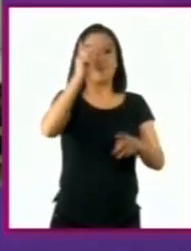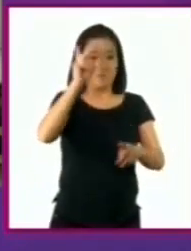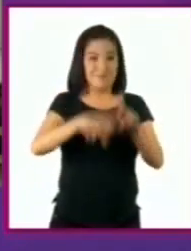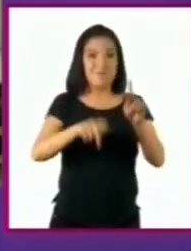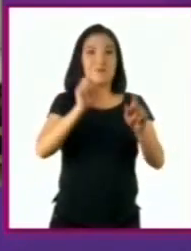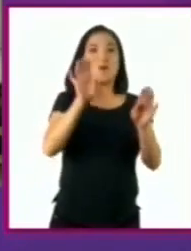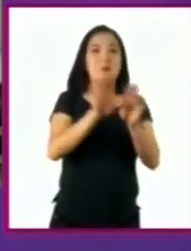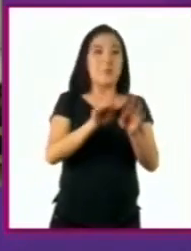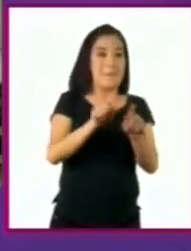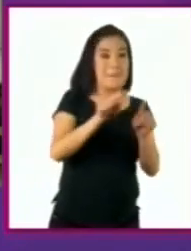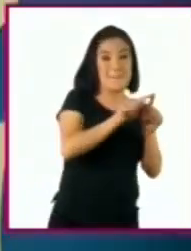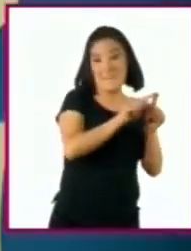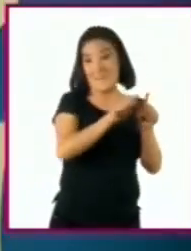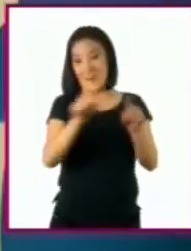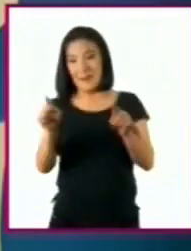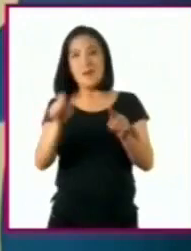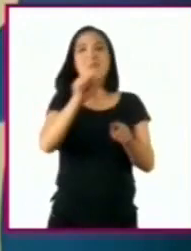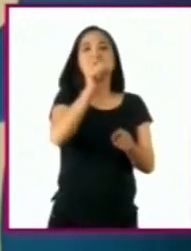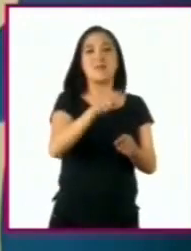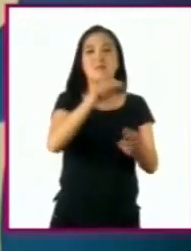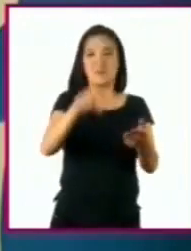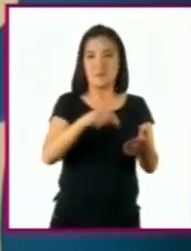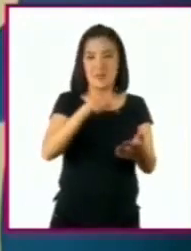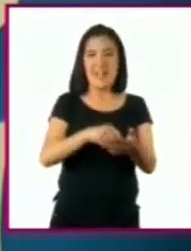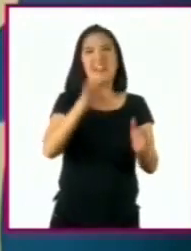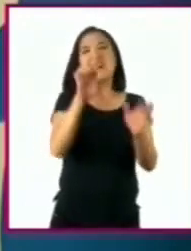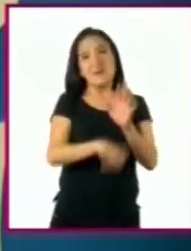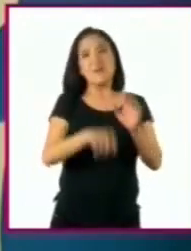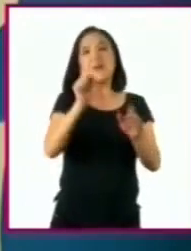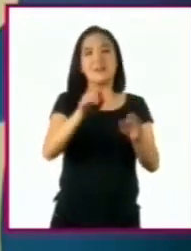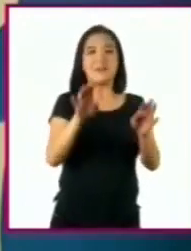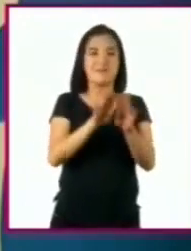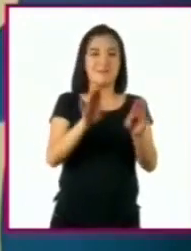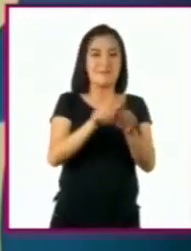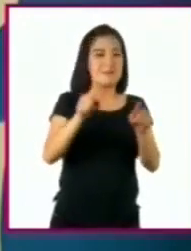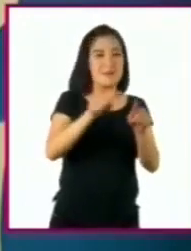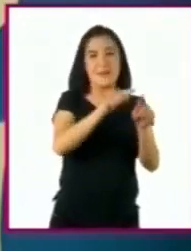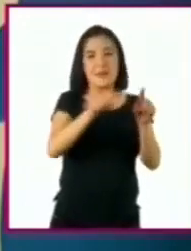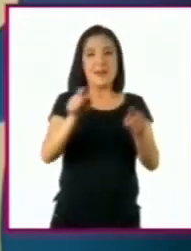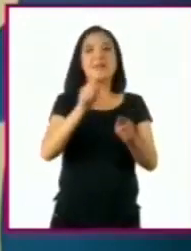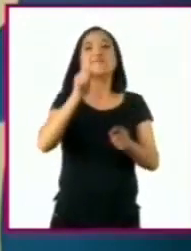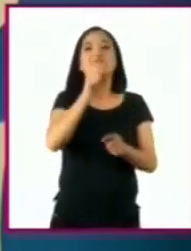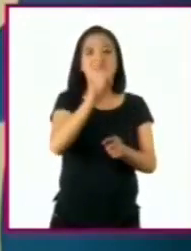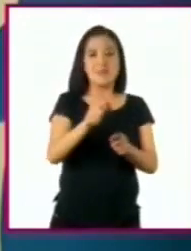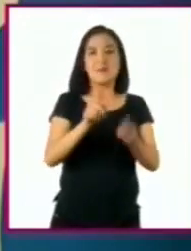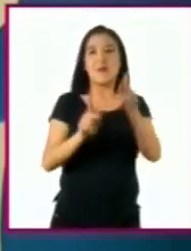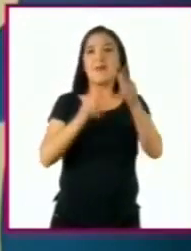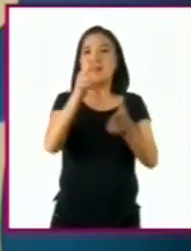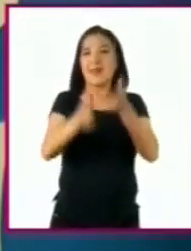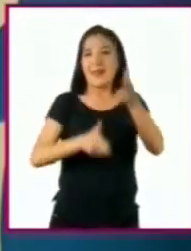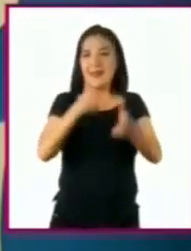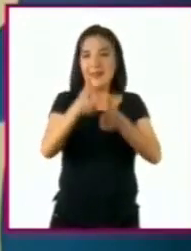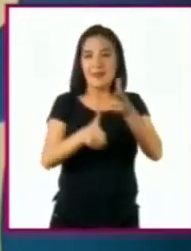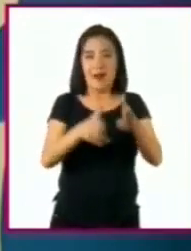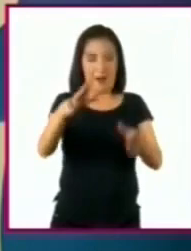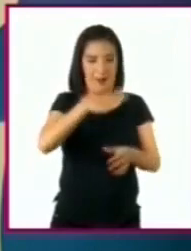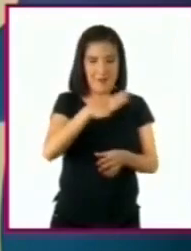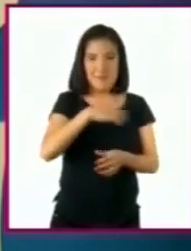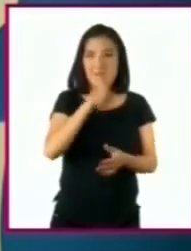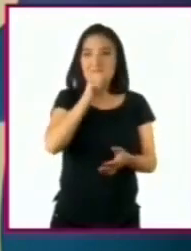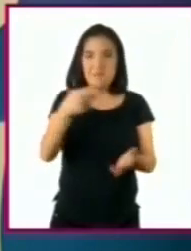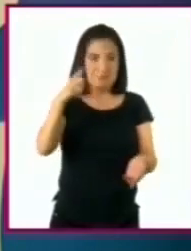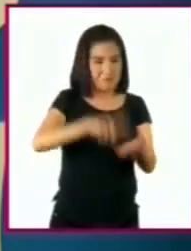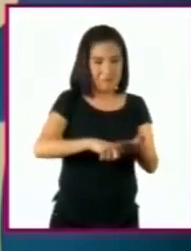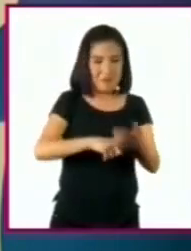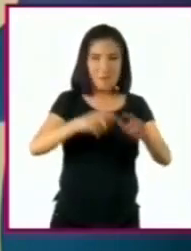que las prolonguemos. Un ejemplo de líneas paralelas serían las vías del tren, las cuales mantienen la misma